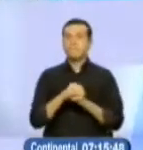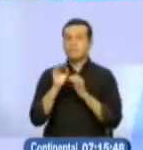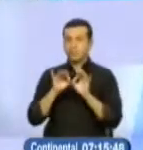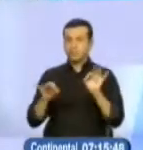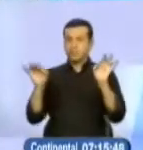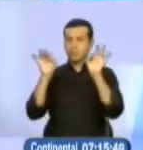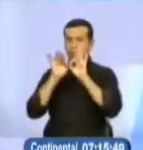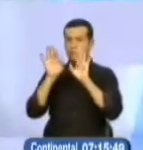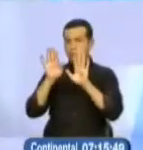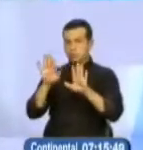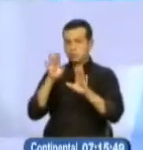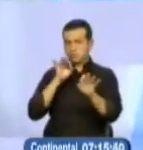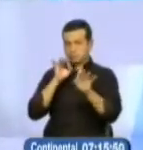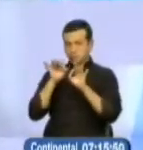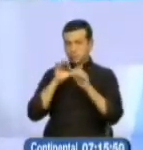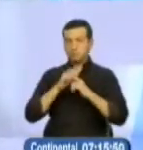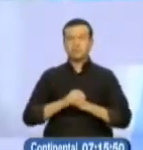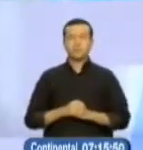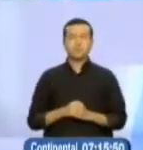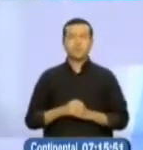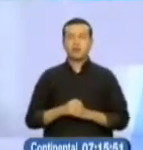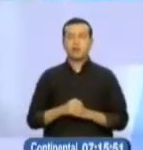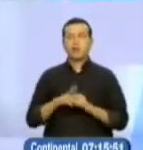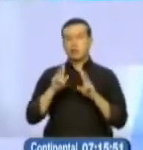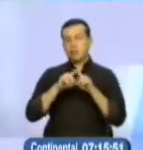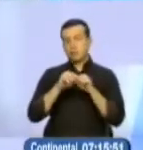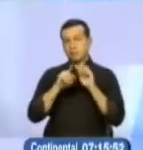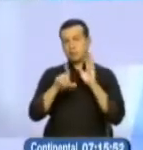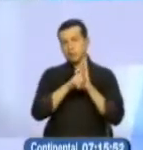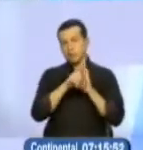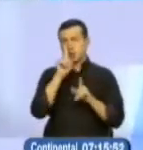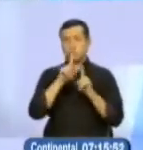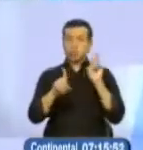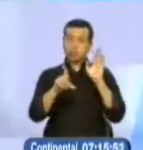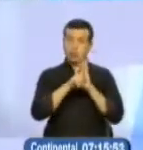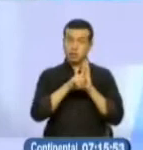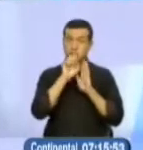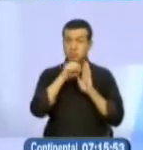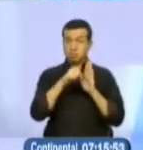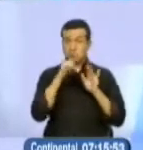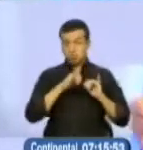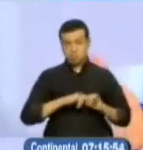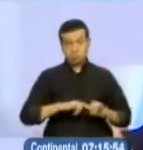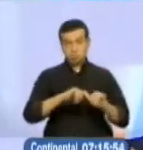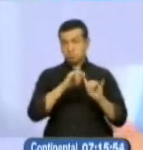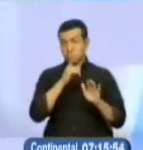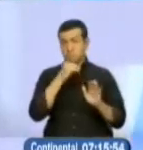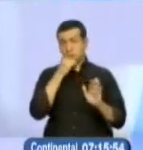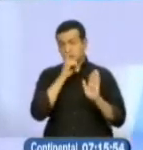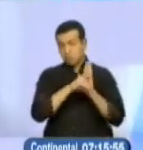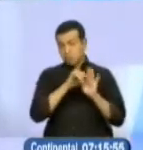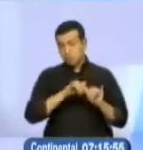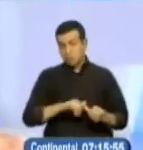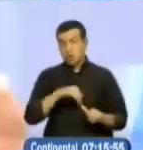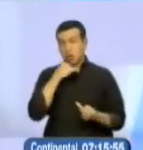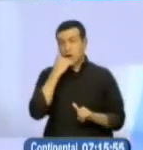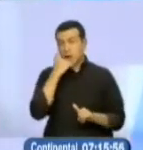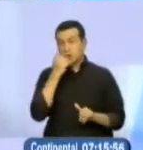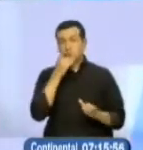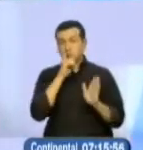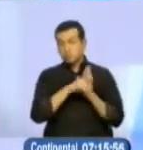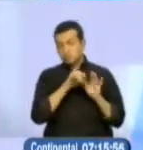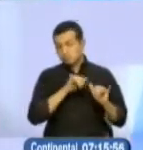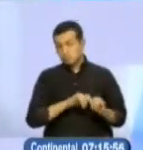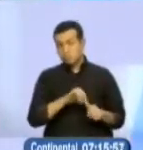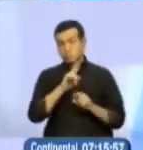distinguir según las las legislaciones hay legislaciones que prevén todavía el eventualmente algunas etapas